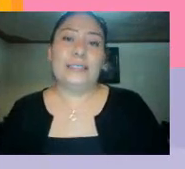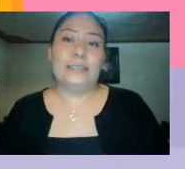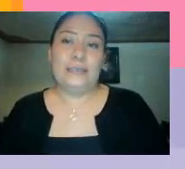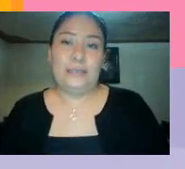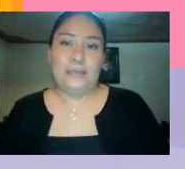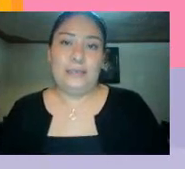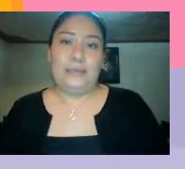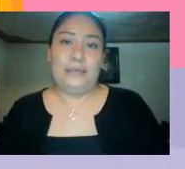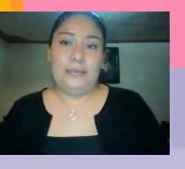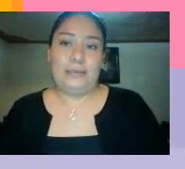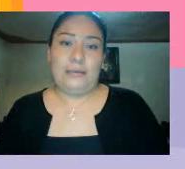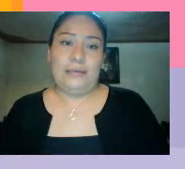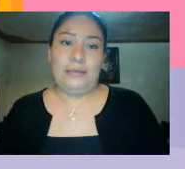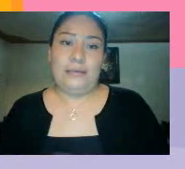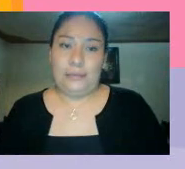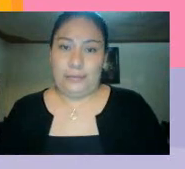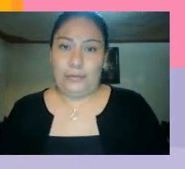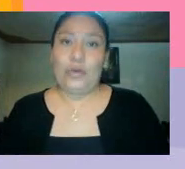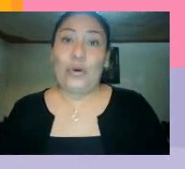personajes?